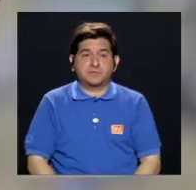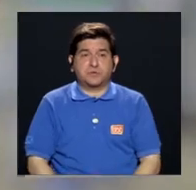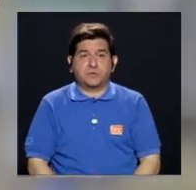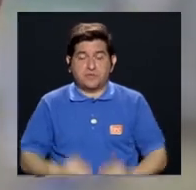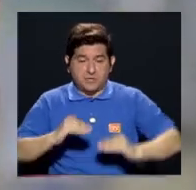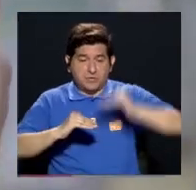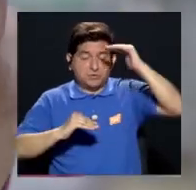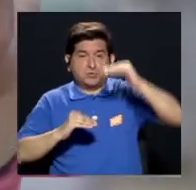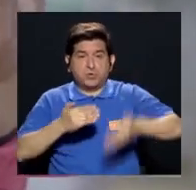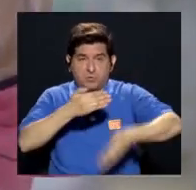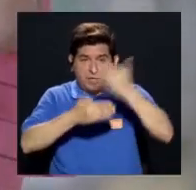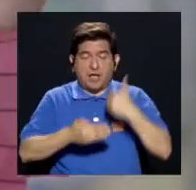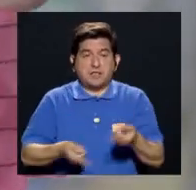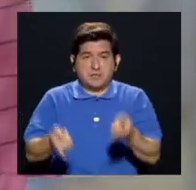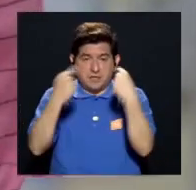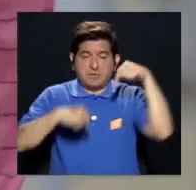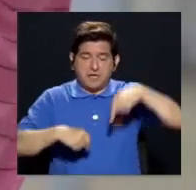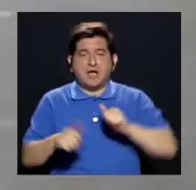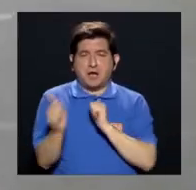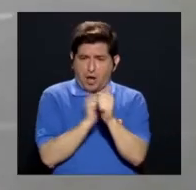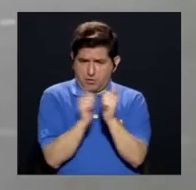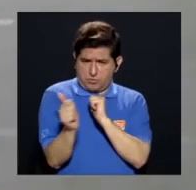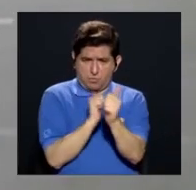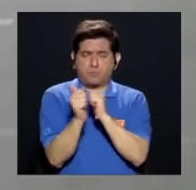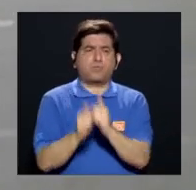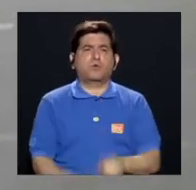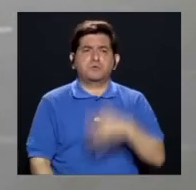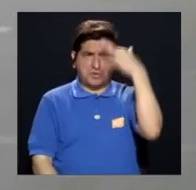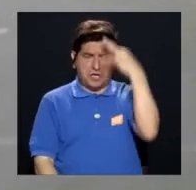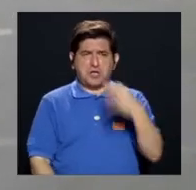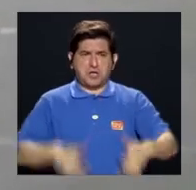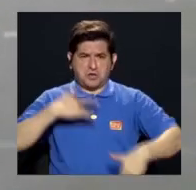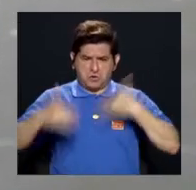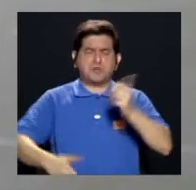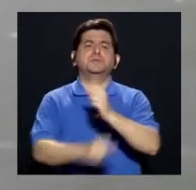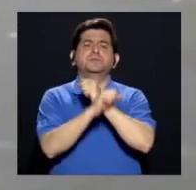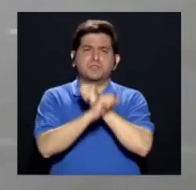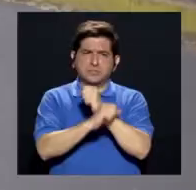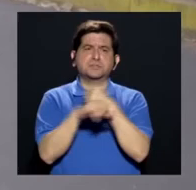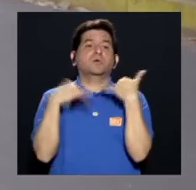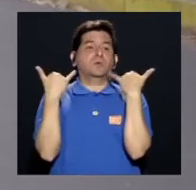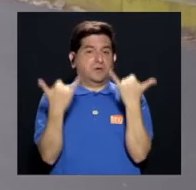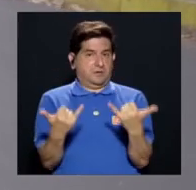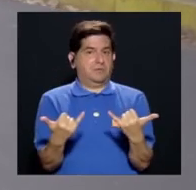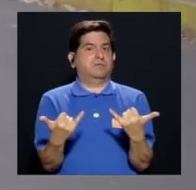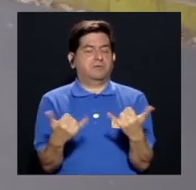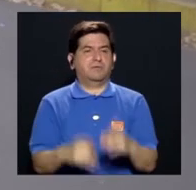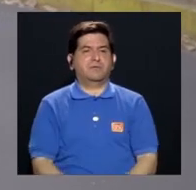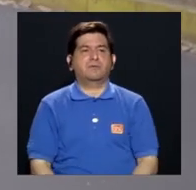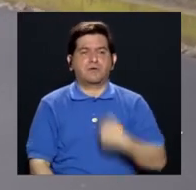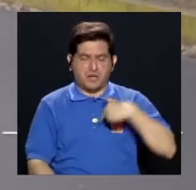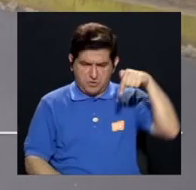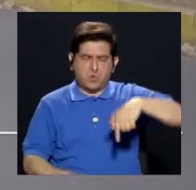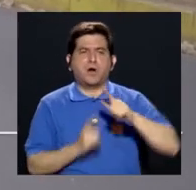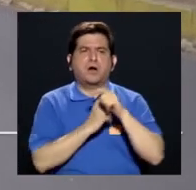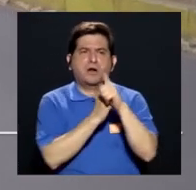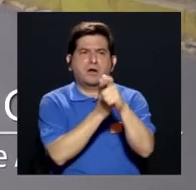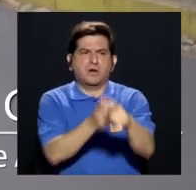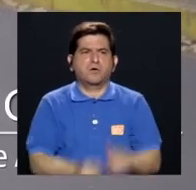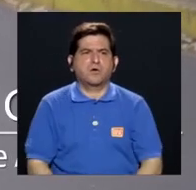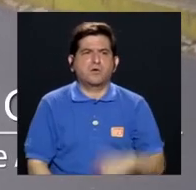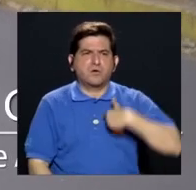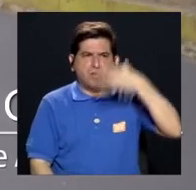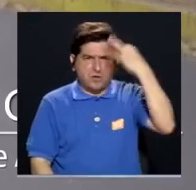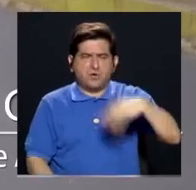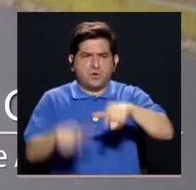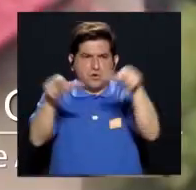que antes, vienen al campus a hacer ejercicio y creo que se sienten mucho más seguros. Vengo a correr acá y me